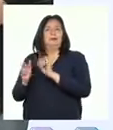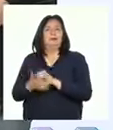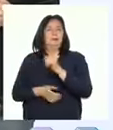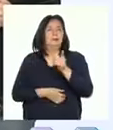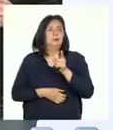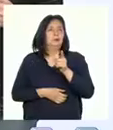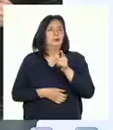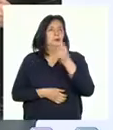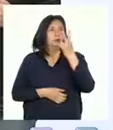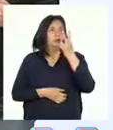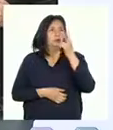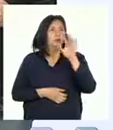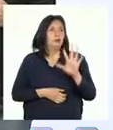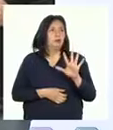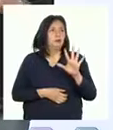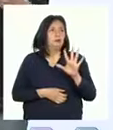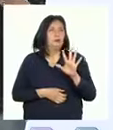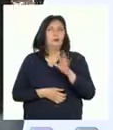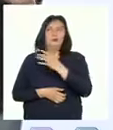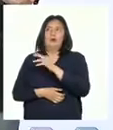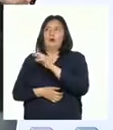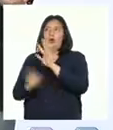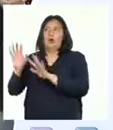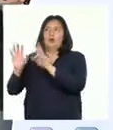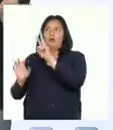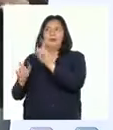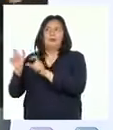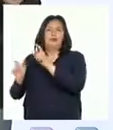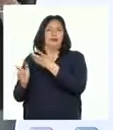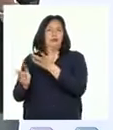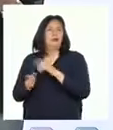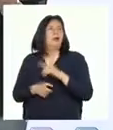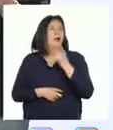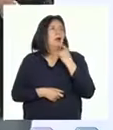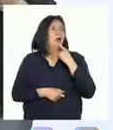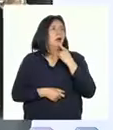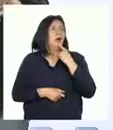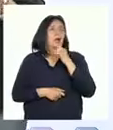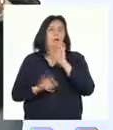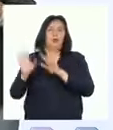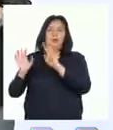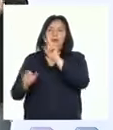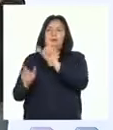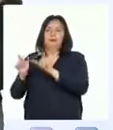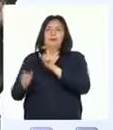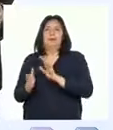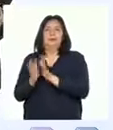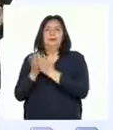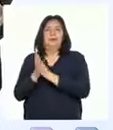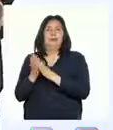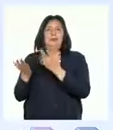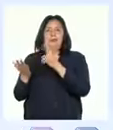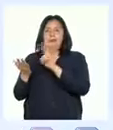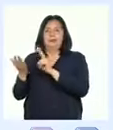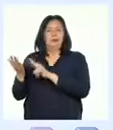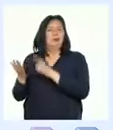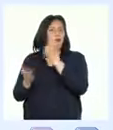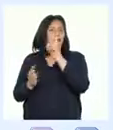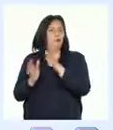y los 2/5 serían 12 personas. 12 personas leyeron un libro en el último